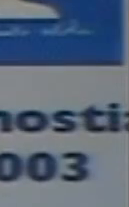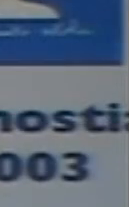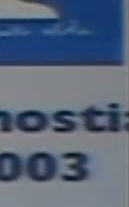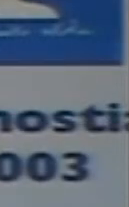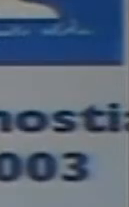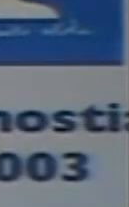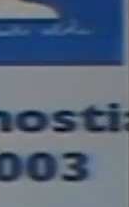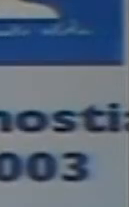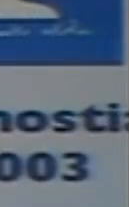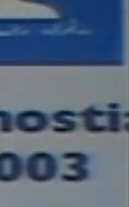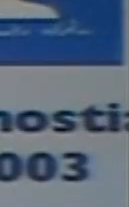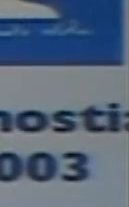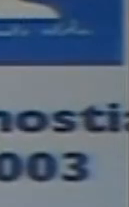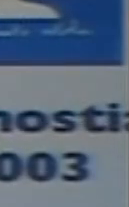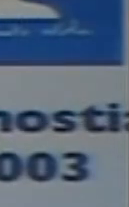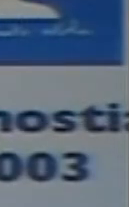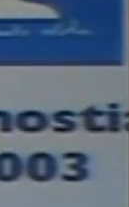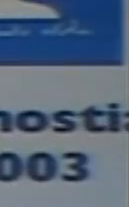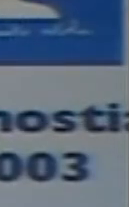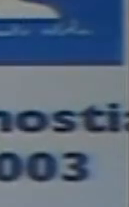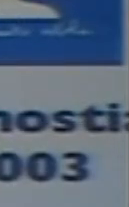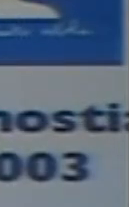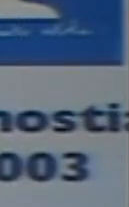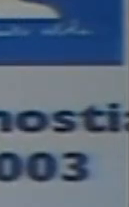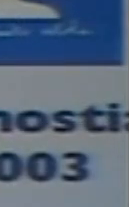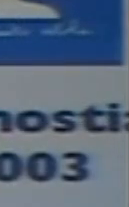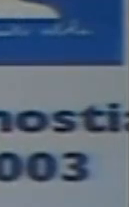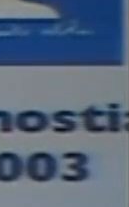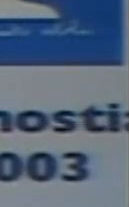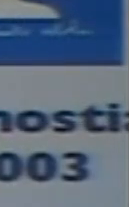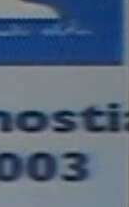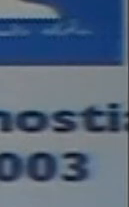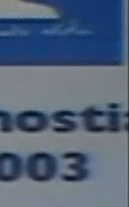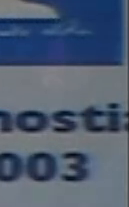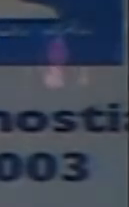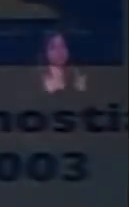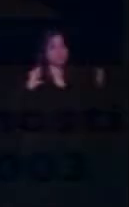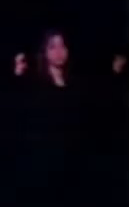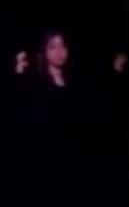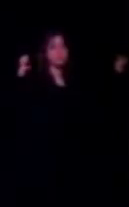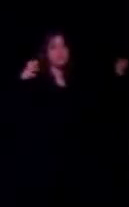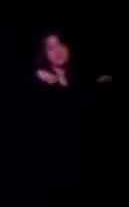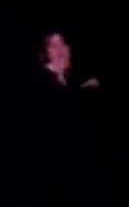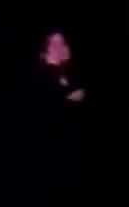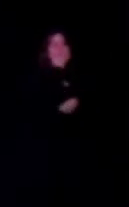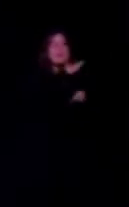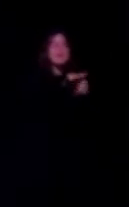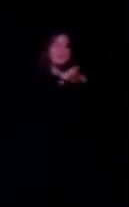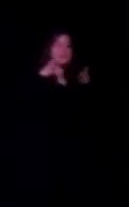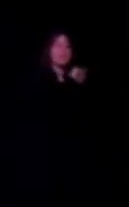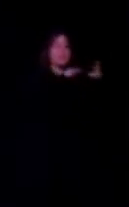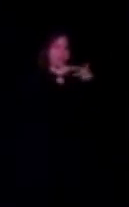en el año 2003 se hizo el congreso agustín chaco scola que supuso la consolidación de